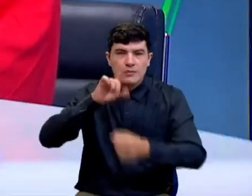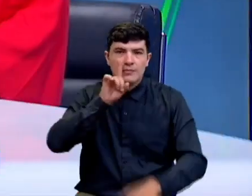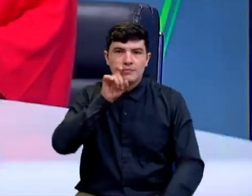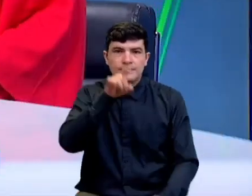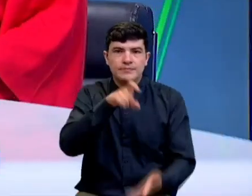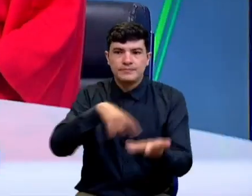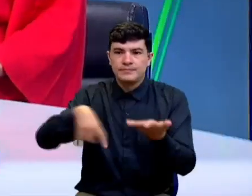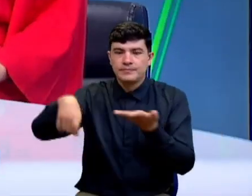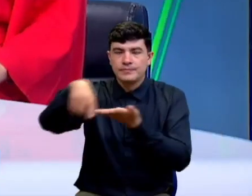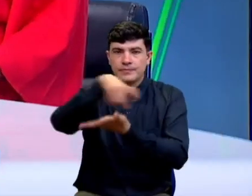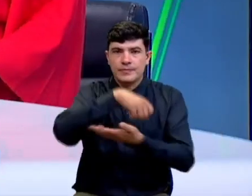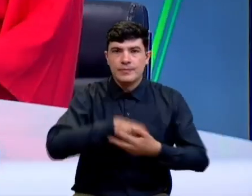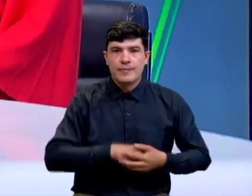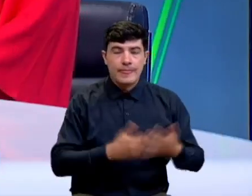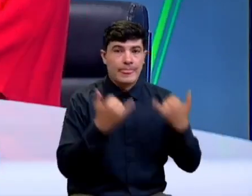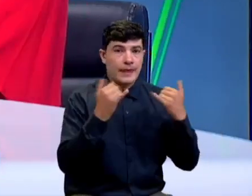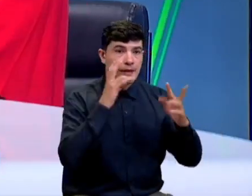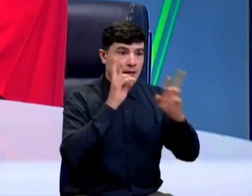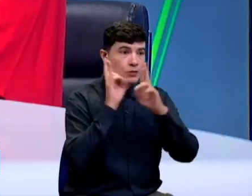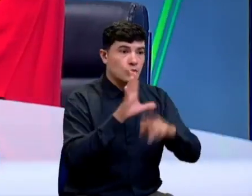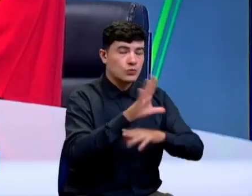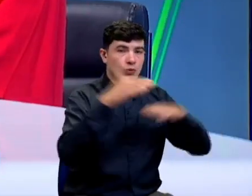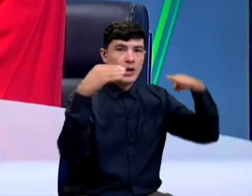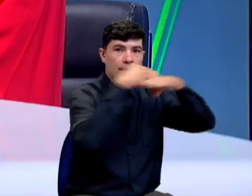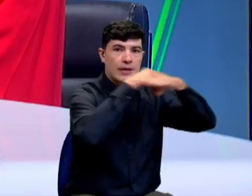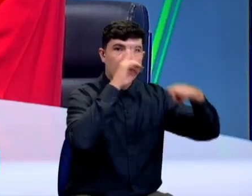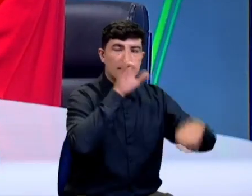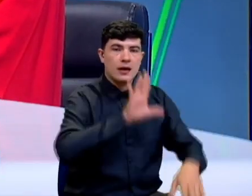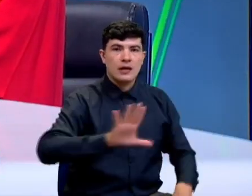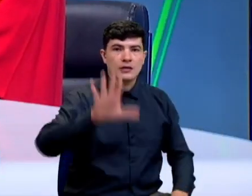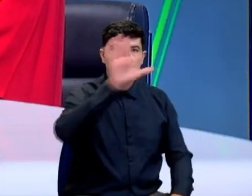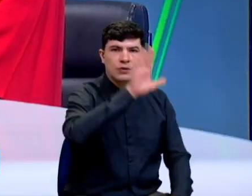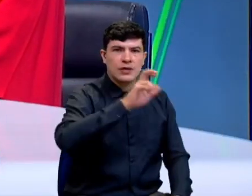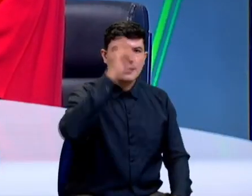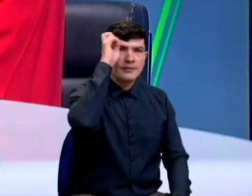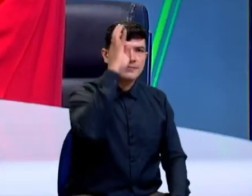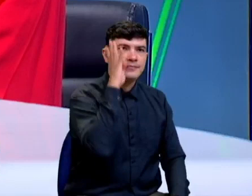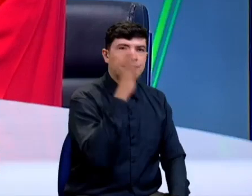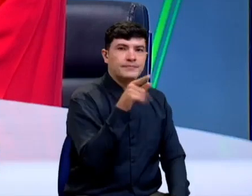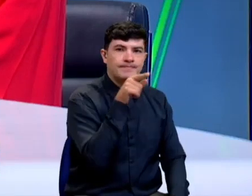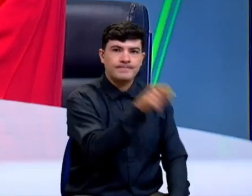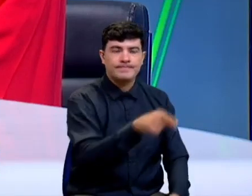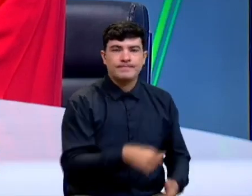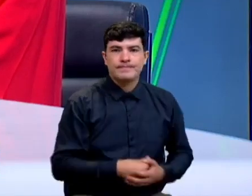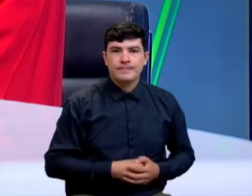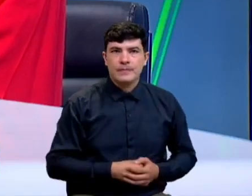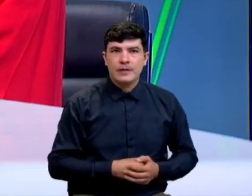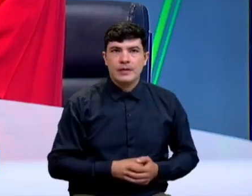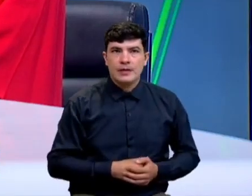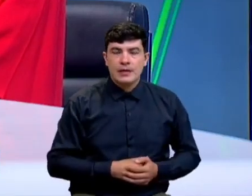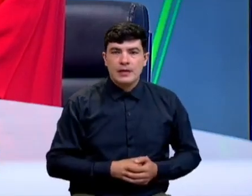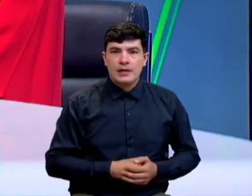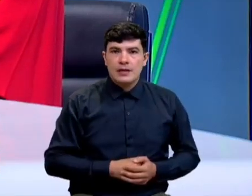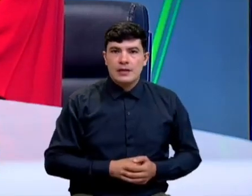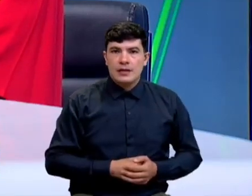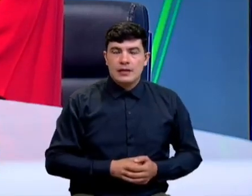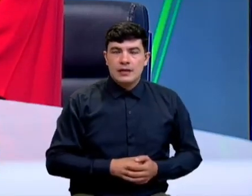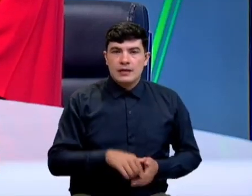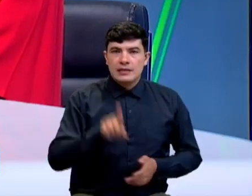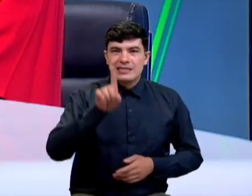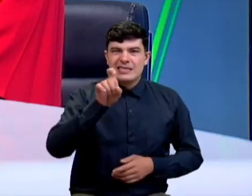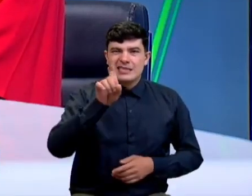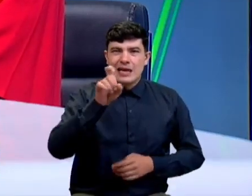Pero pasamos a las vías nacionales de norte de Santander, porque allí se registran 6 pasos a un solo carril